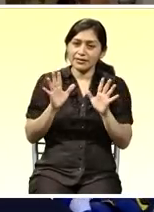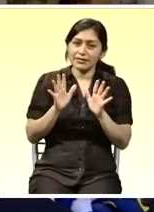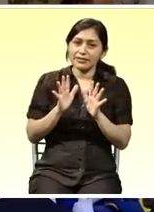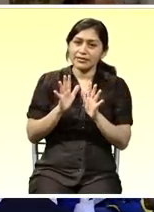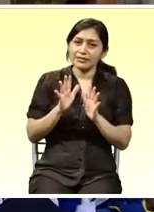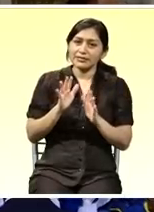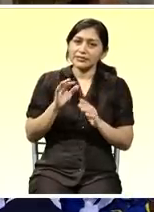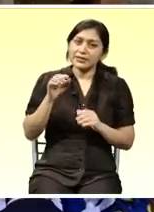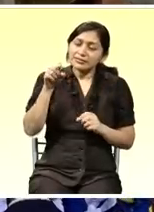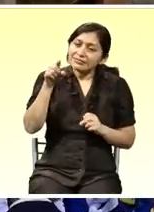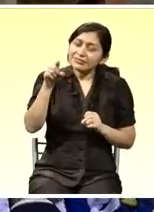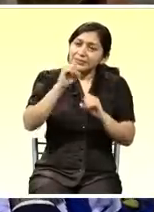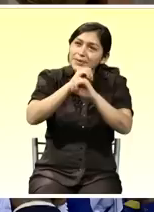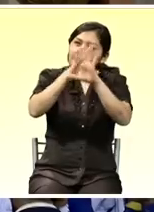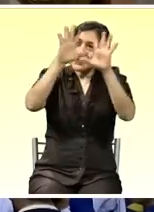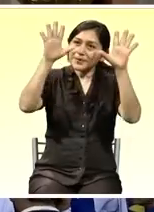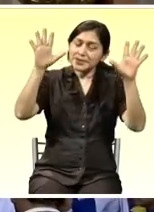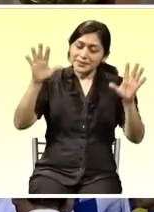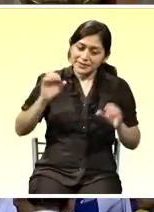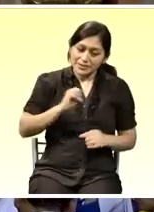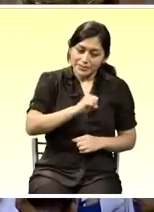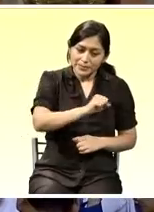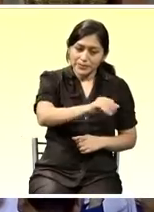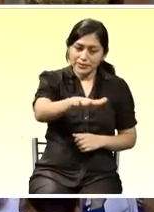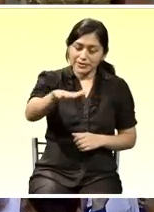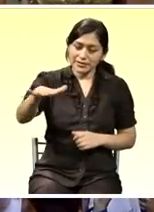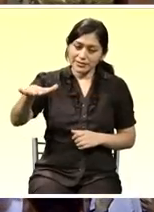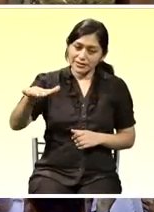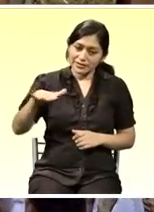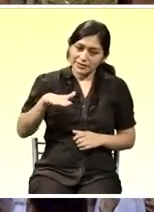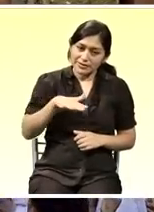eternidad. Gloria de este